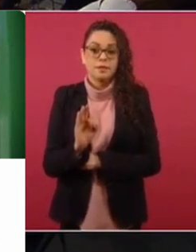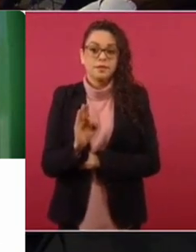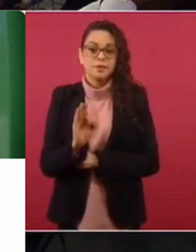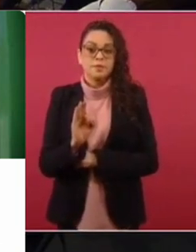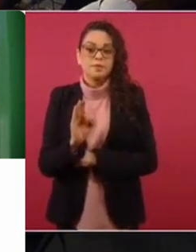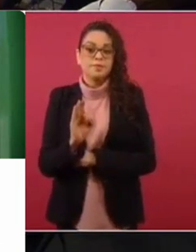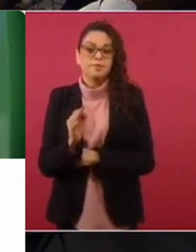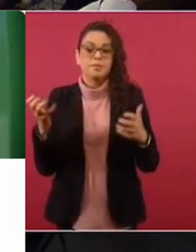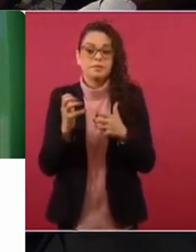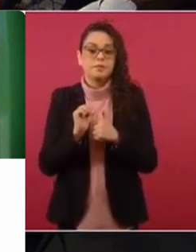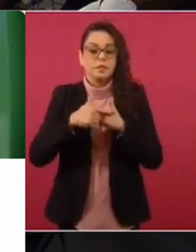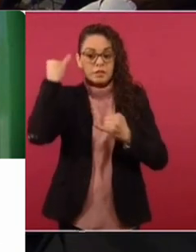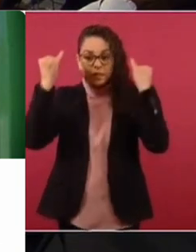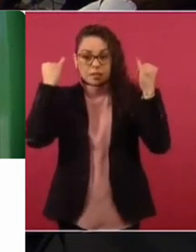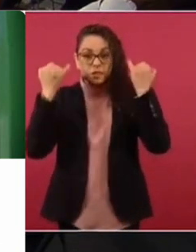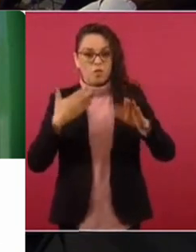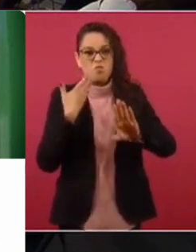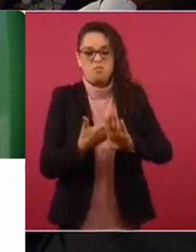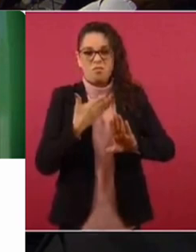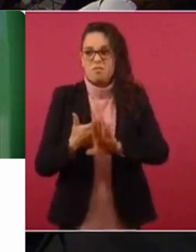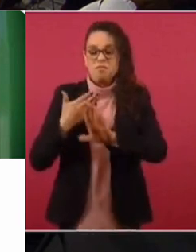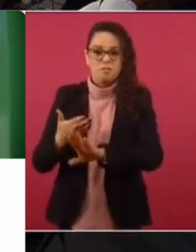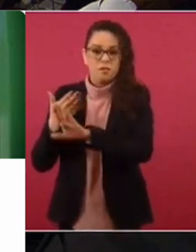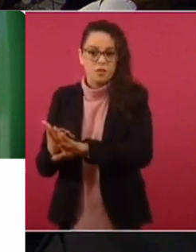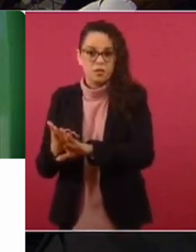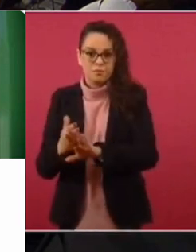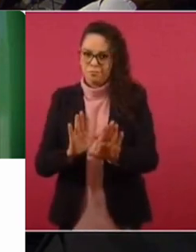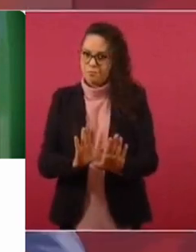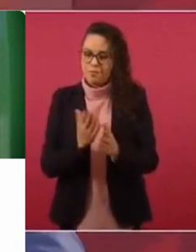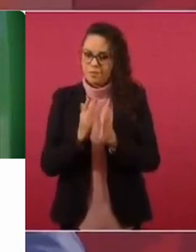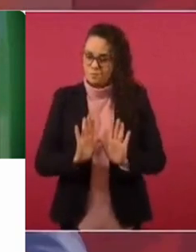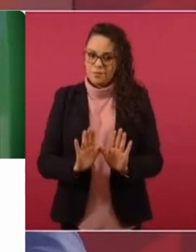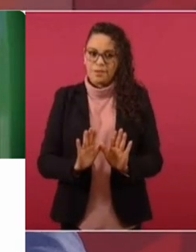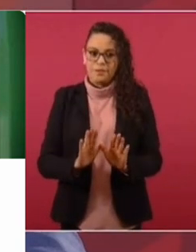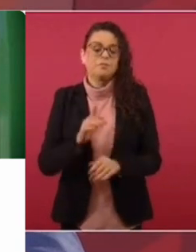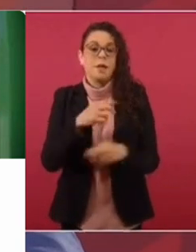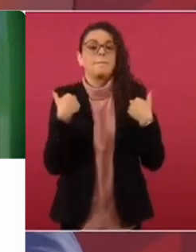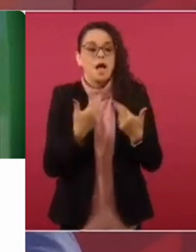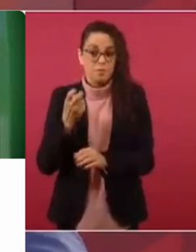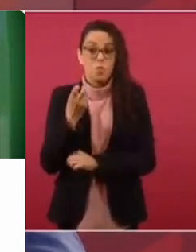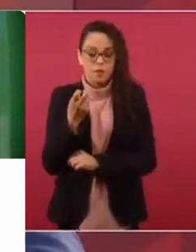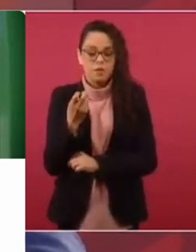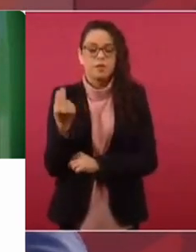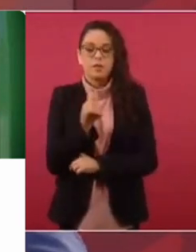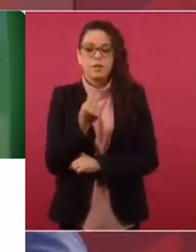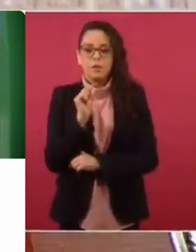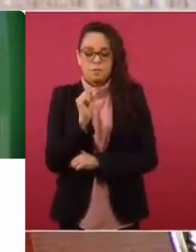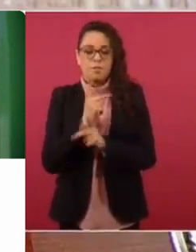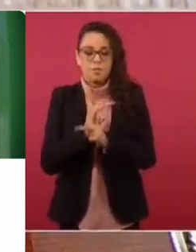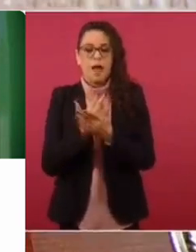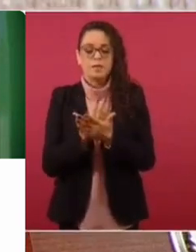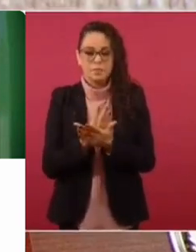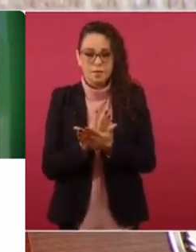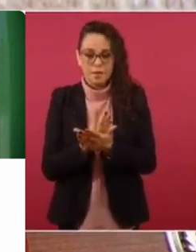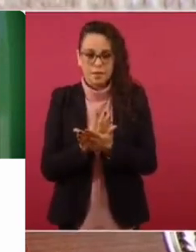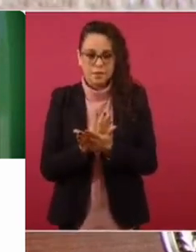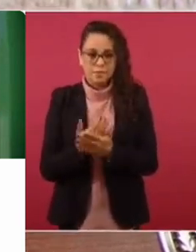precipitados contra personas, repartidores, maestros, porque se trata de los hijos. Actuemos